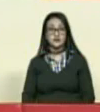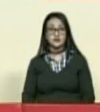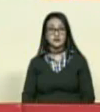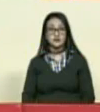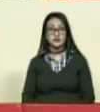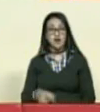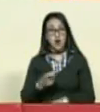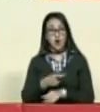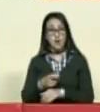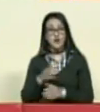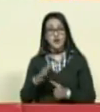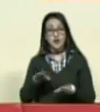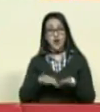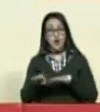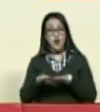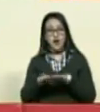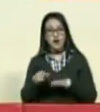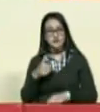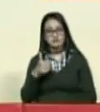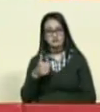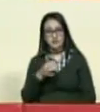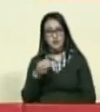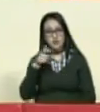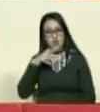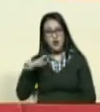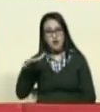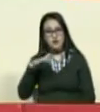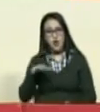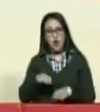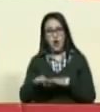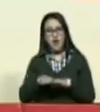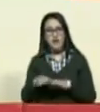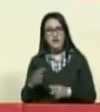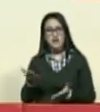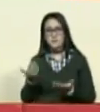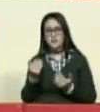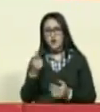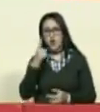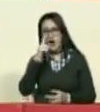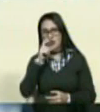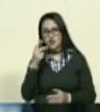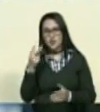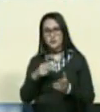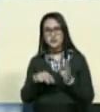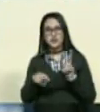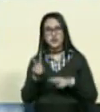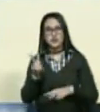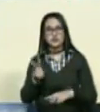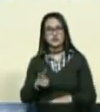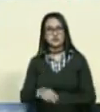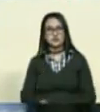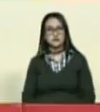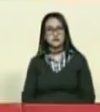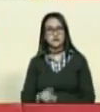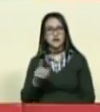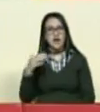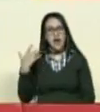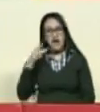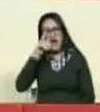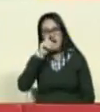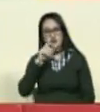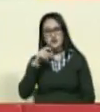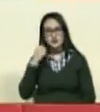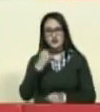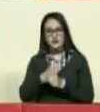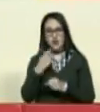Estuvo como gobernadora de Cojedes exitosa porque el pueblo de Cojedes la pidió así en el año 2012. Ella tenía años haciendo trabajo político en el llano,